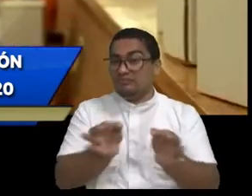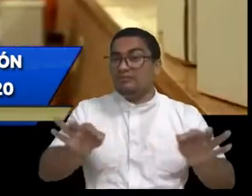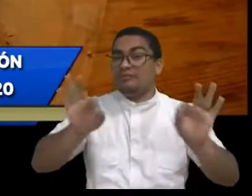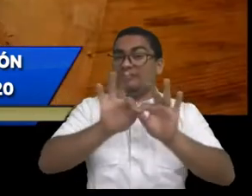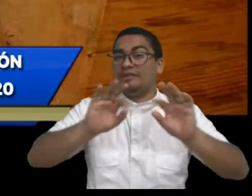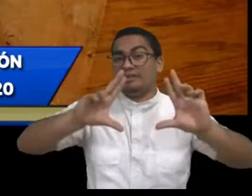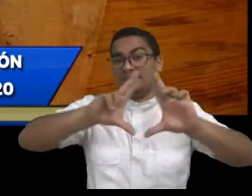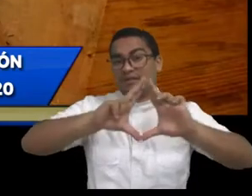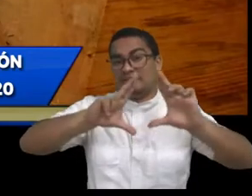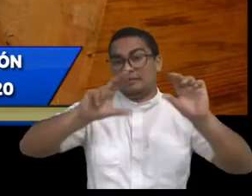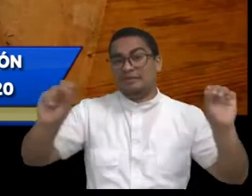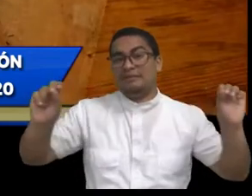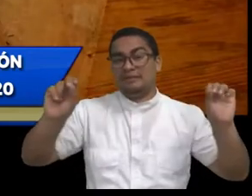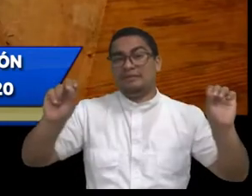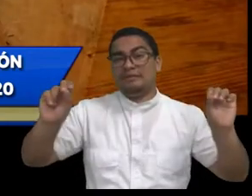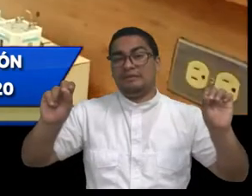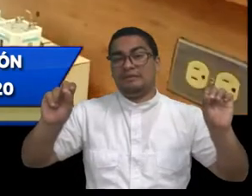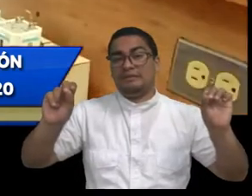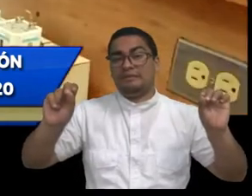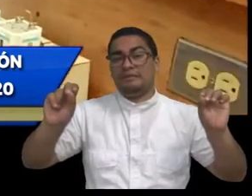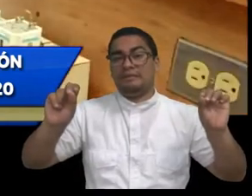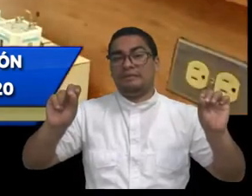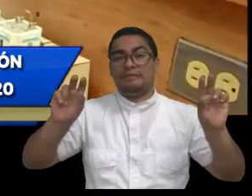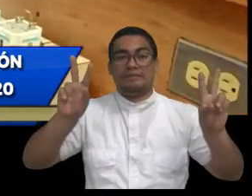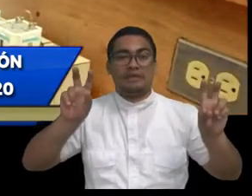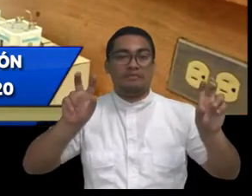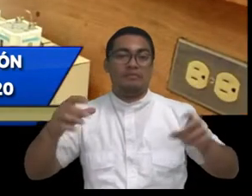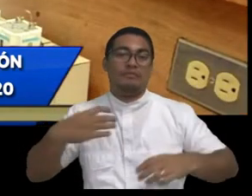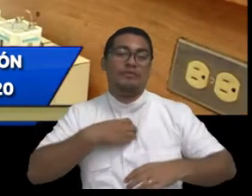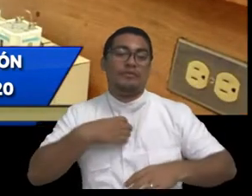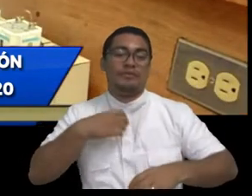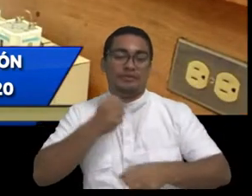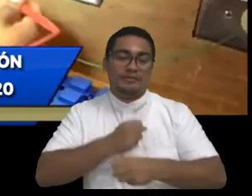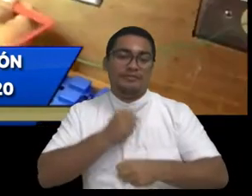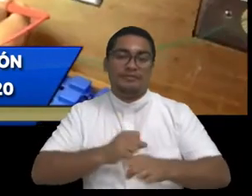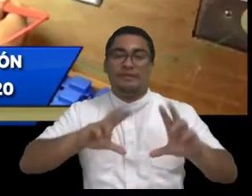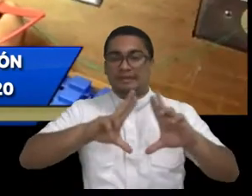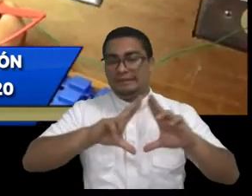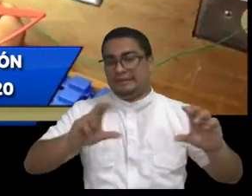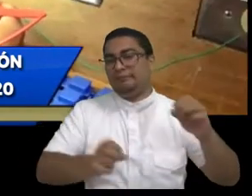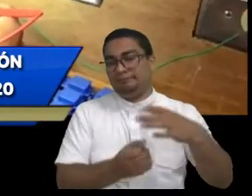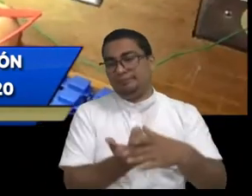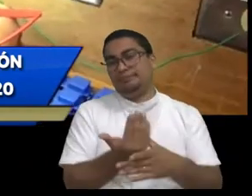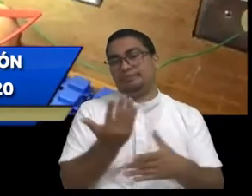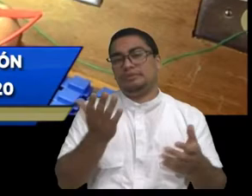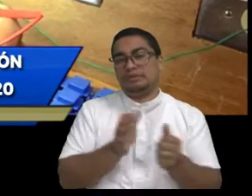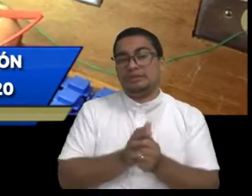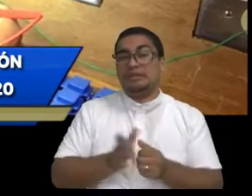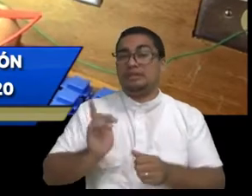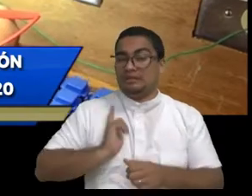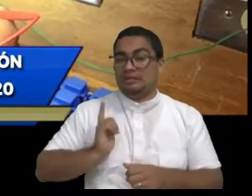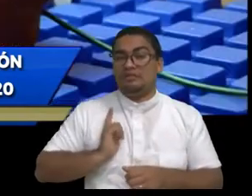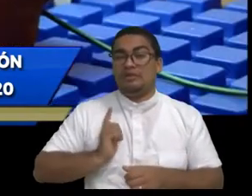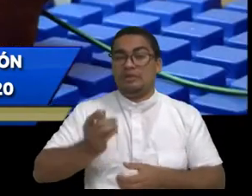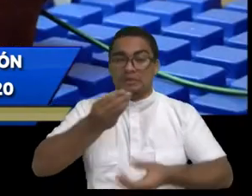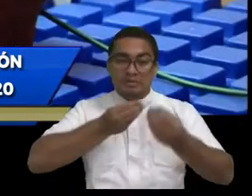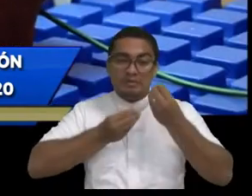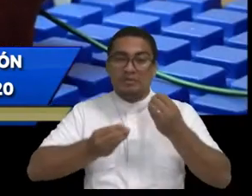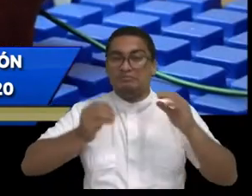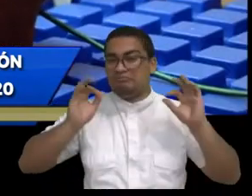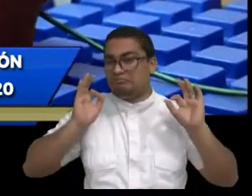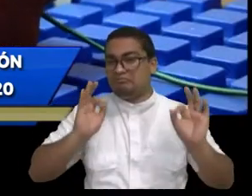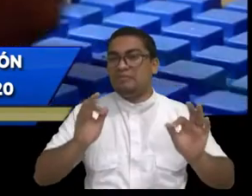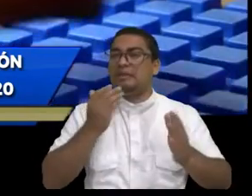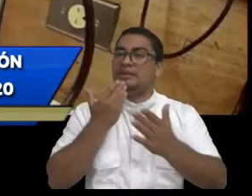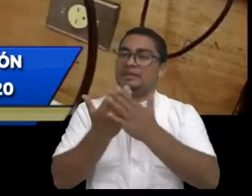de digamos nuestra naturaleza productiva tenemos una soberanía alimentaria gracias a dios porque